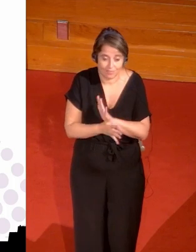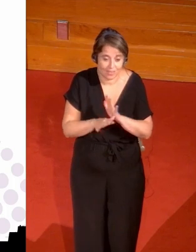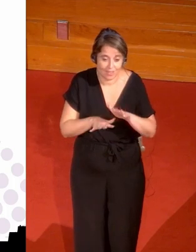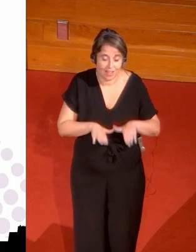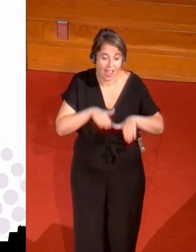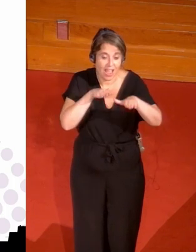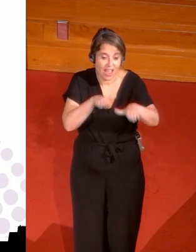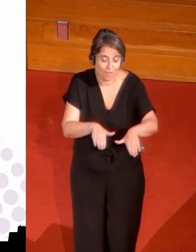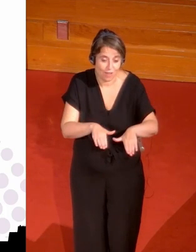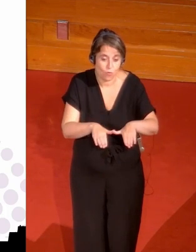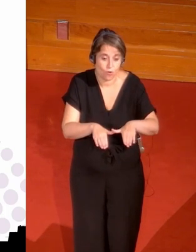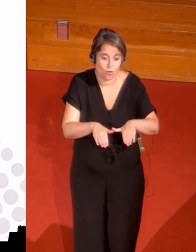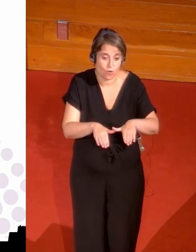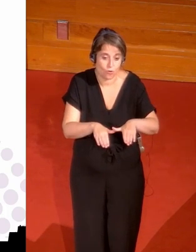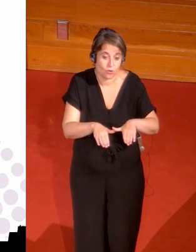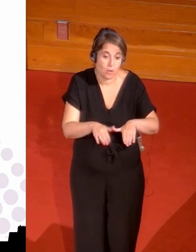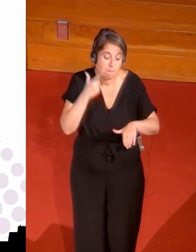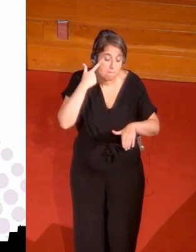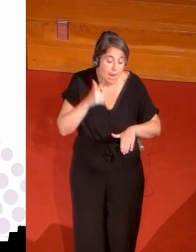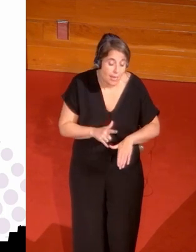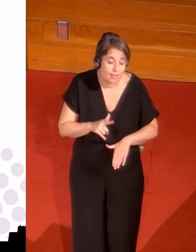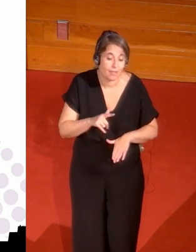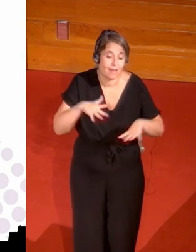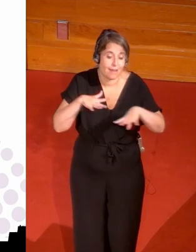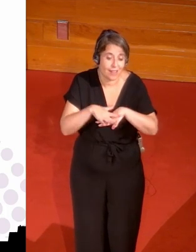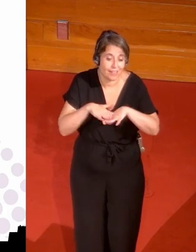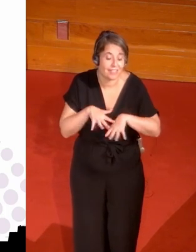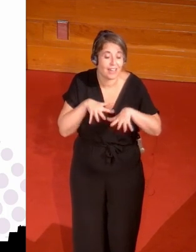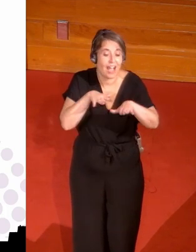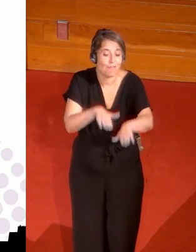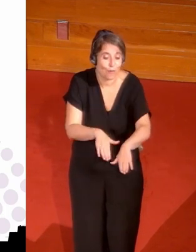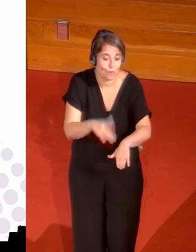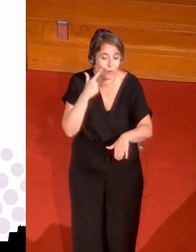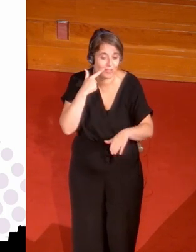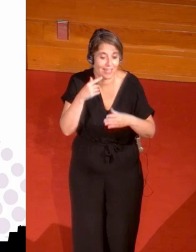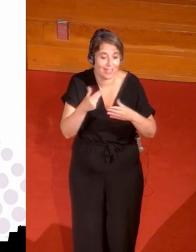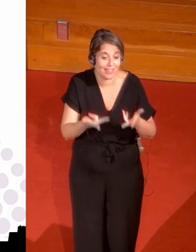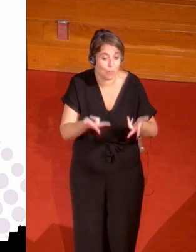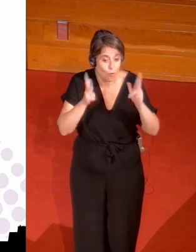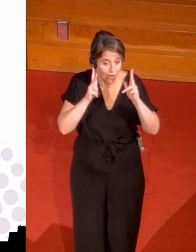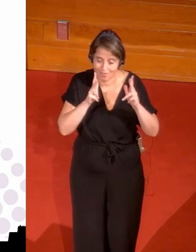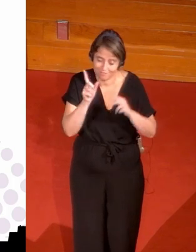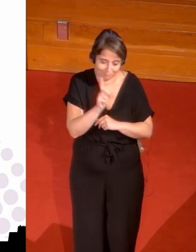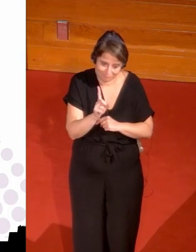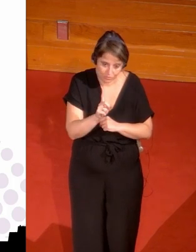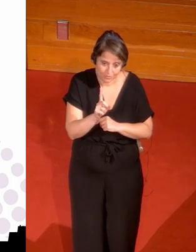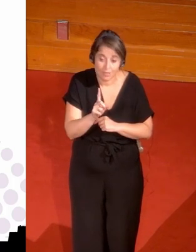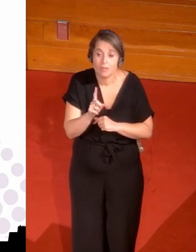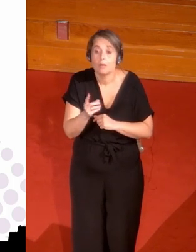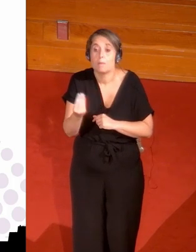del partido demócrata los indicios Eh entonces respondiendo a tu pregunta influyen tenemos